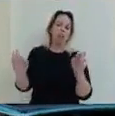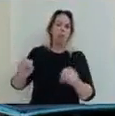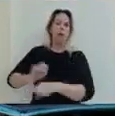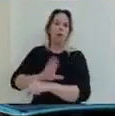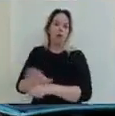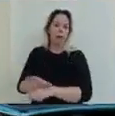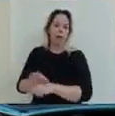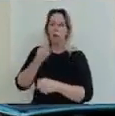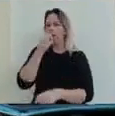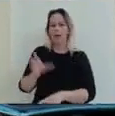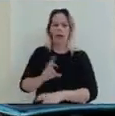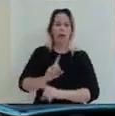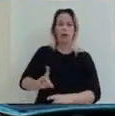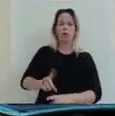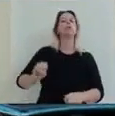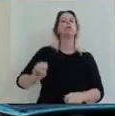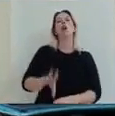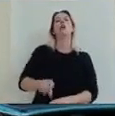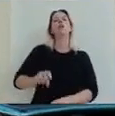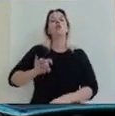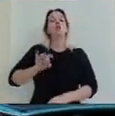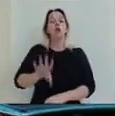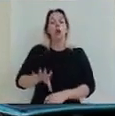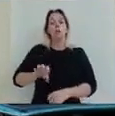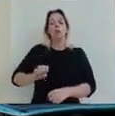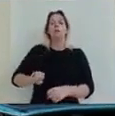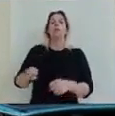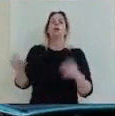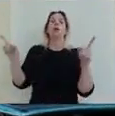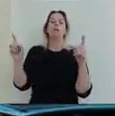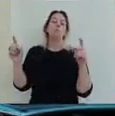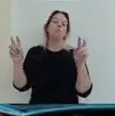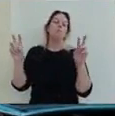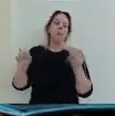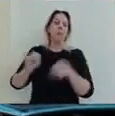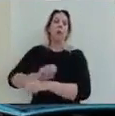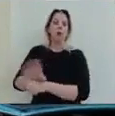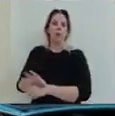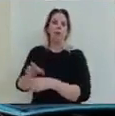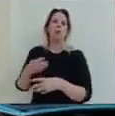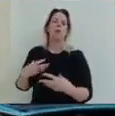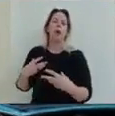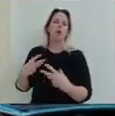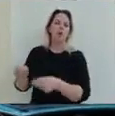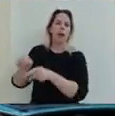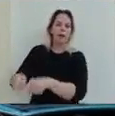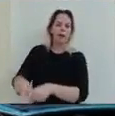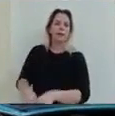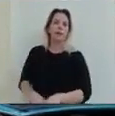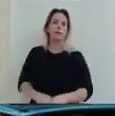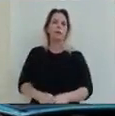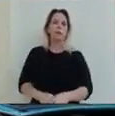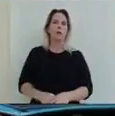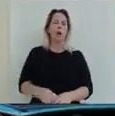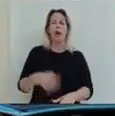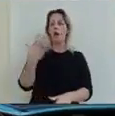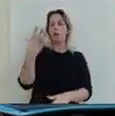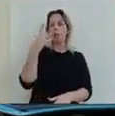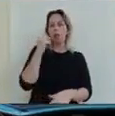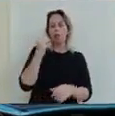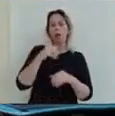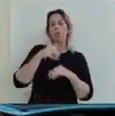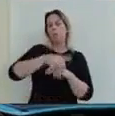se van a gastar estos fondos. Así que bueno, el término es de 5 días, pero